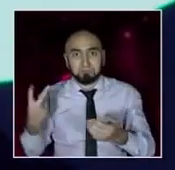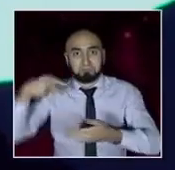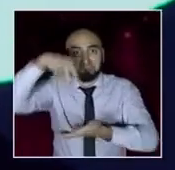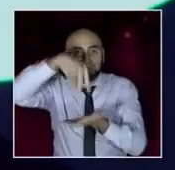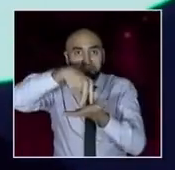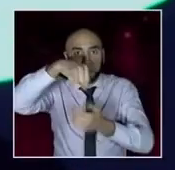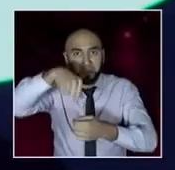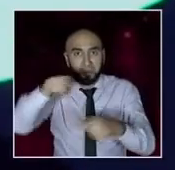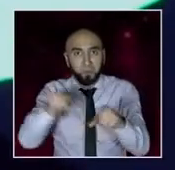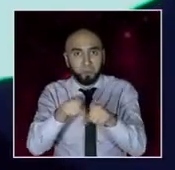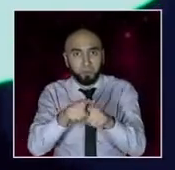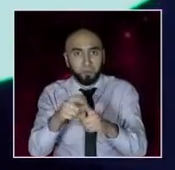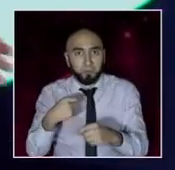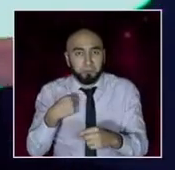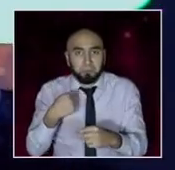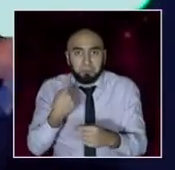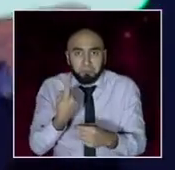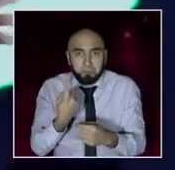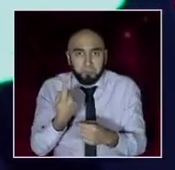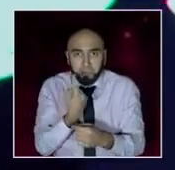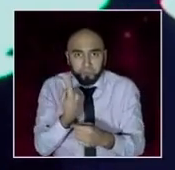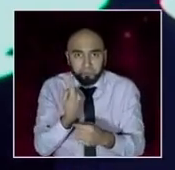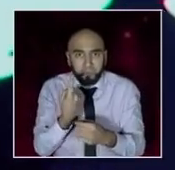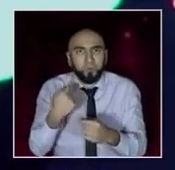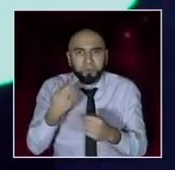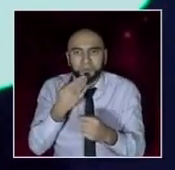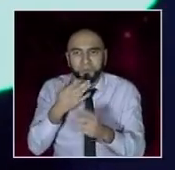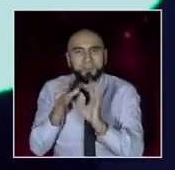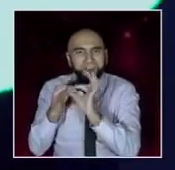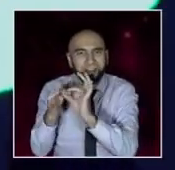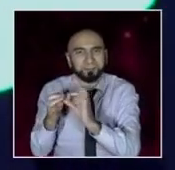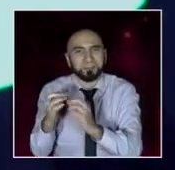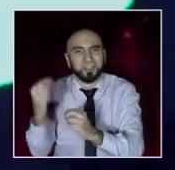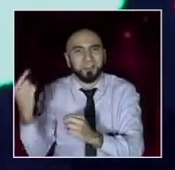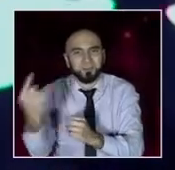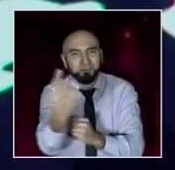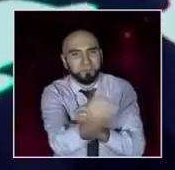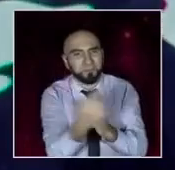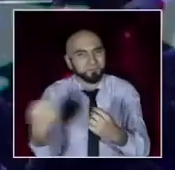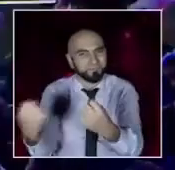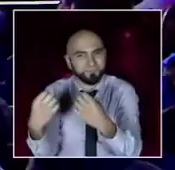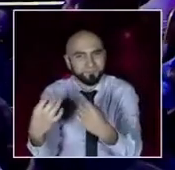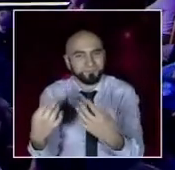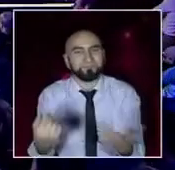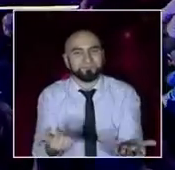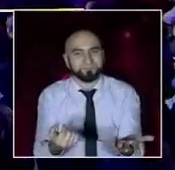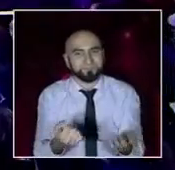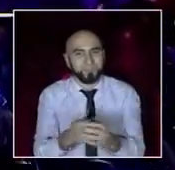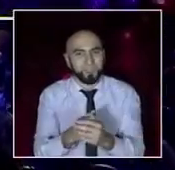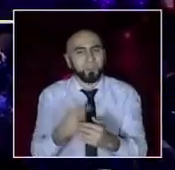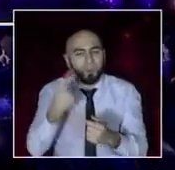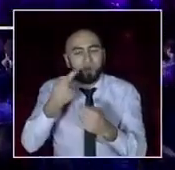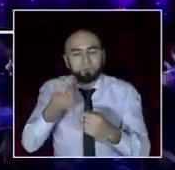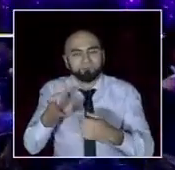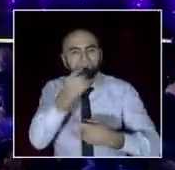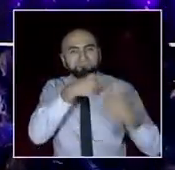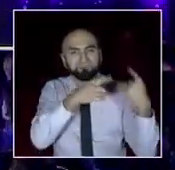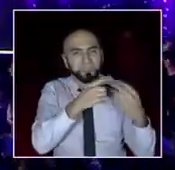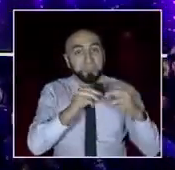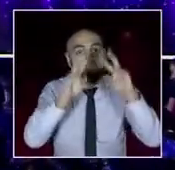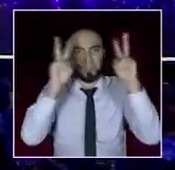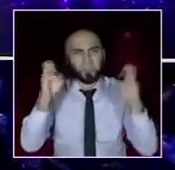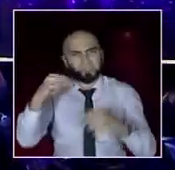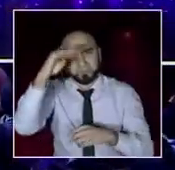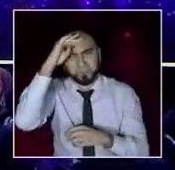pero también uno científico. Pero volvamos al mundo de la conciencia y pensemos en nuestras experiencias del